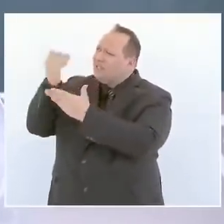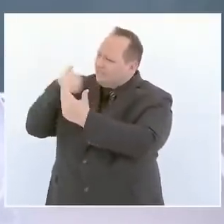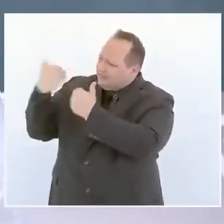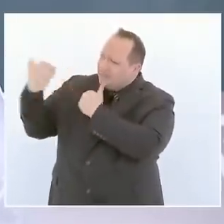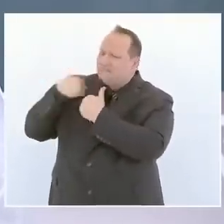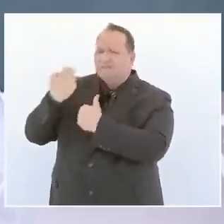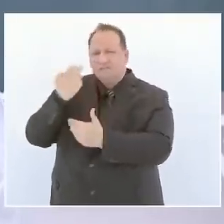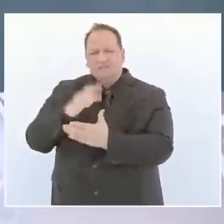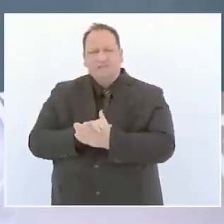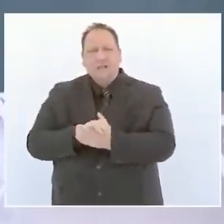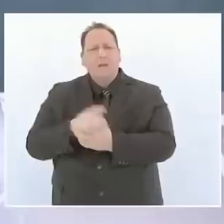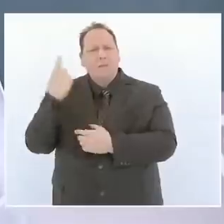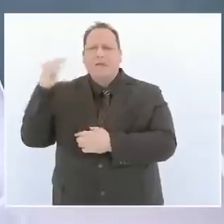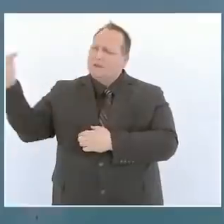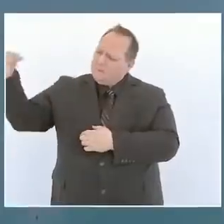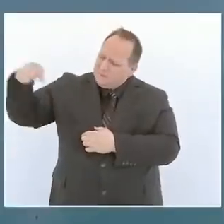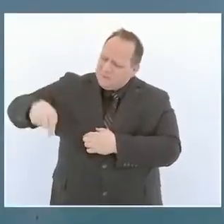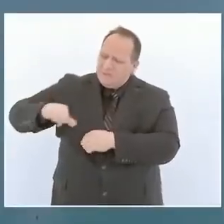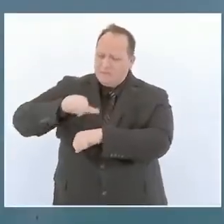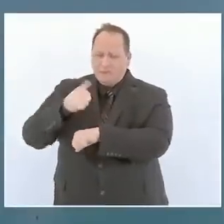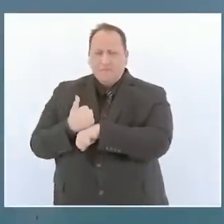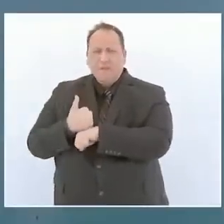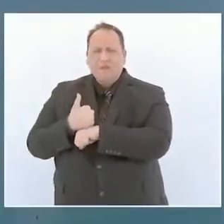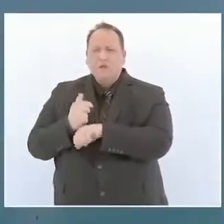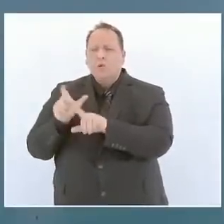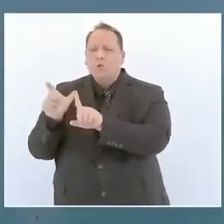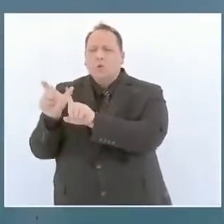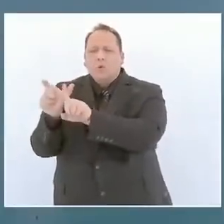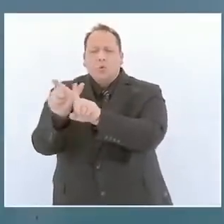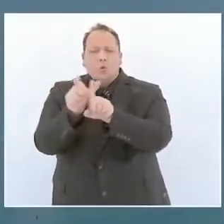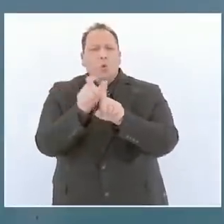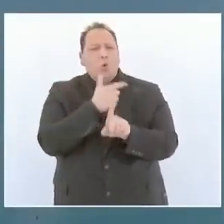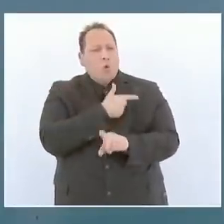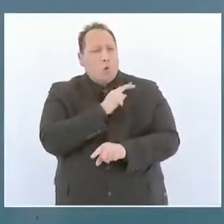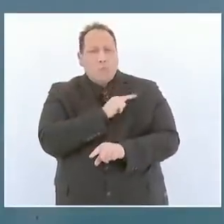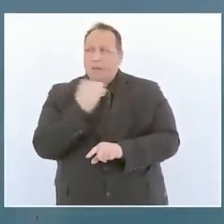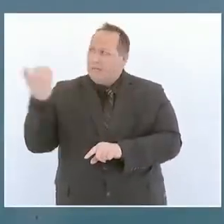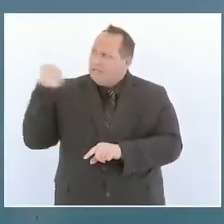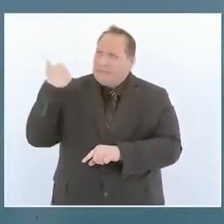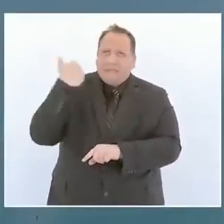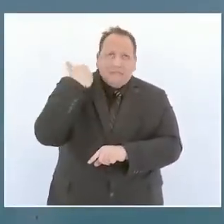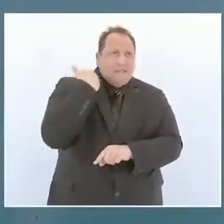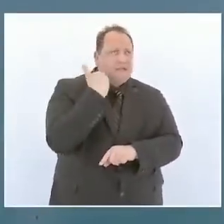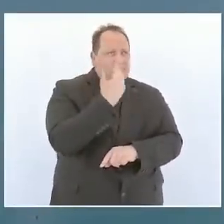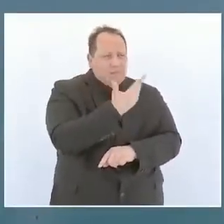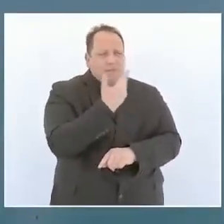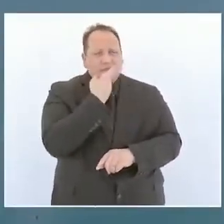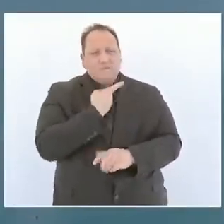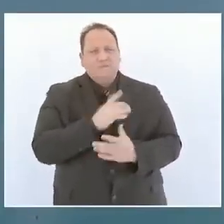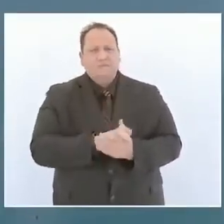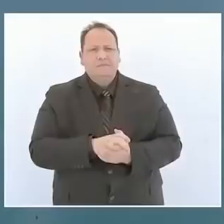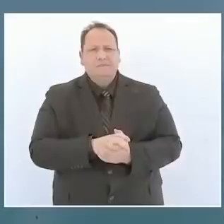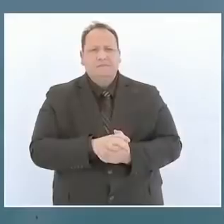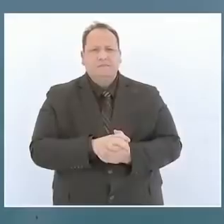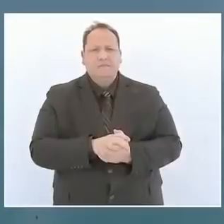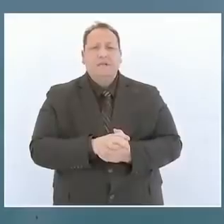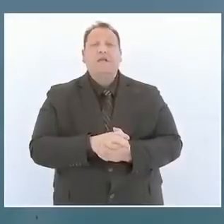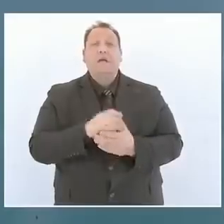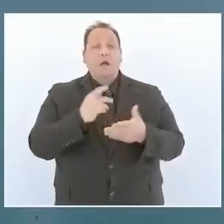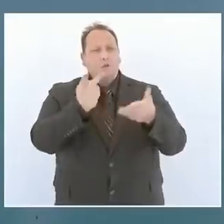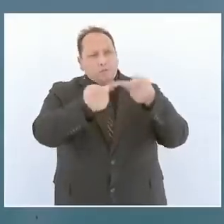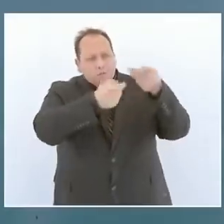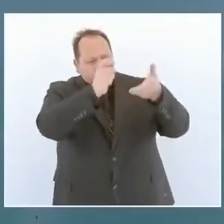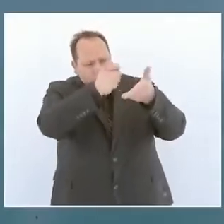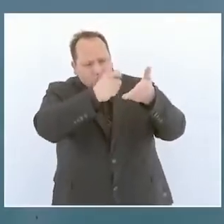tengan para su protección Guardia Nacional, y ya en las